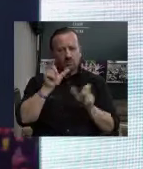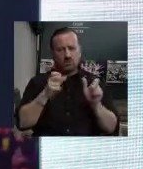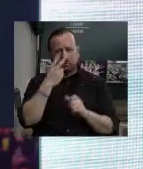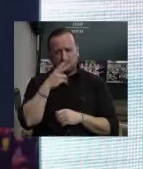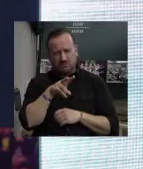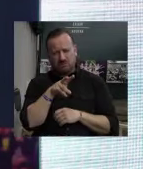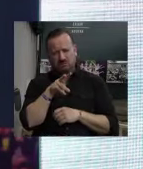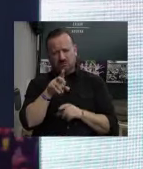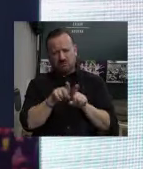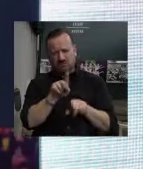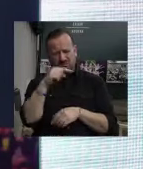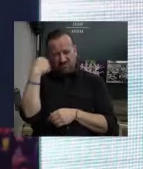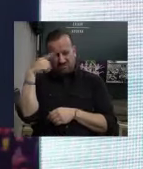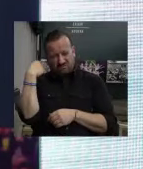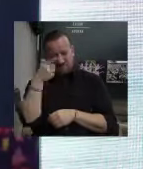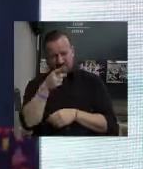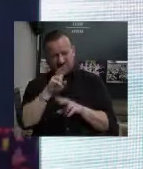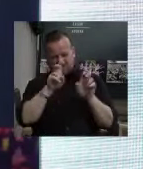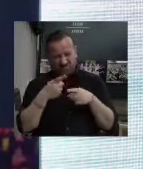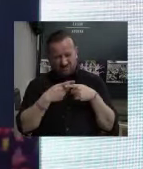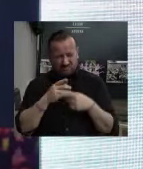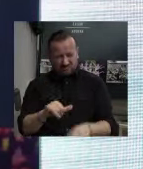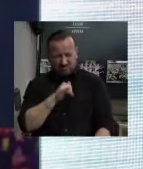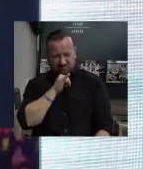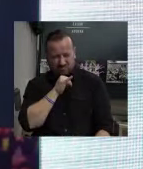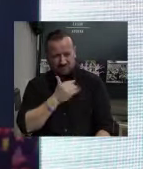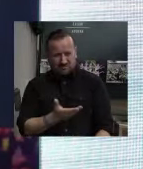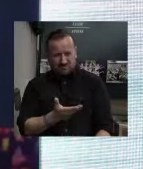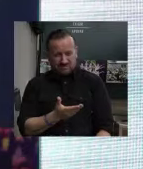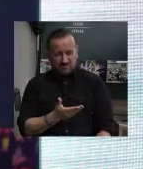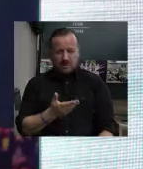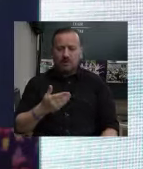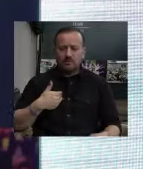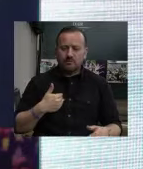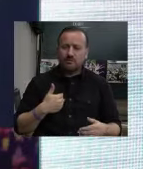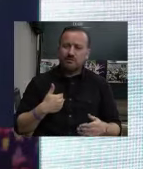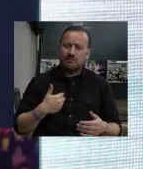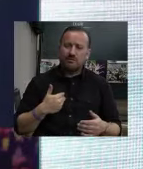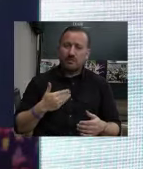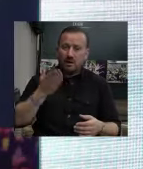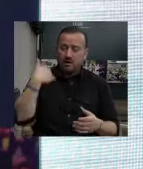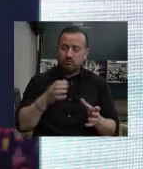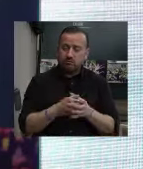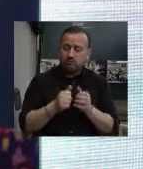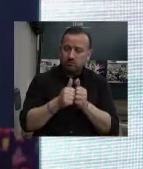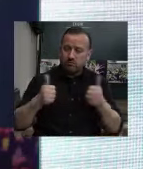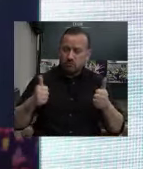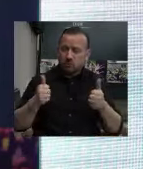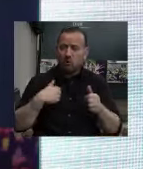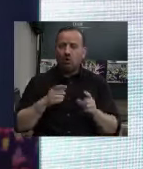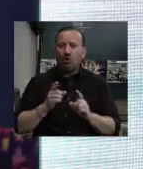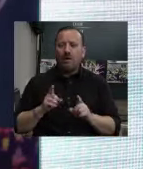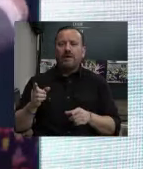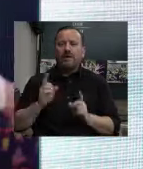Bueno Este es loquito de lo social de qué habla no sé qué Y en mi comité directivo en el comité electoral tuve que aprender a